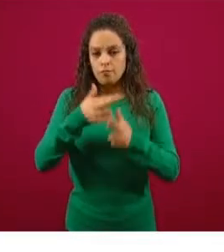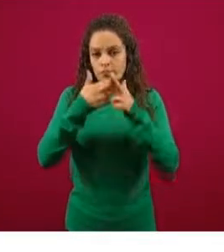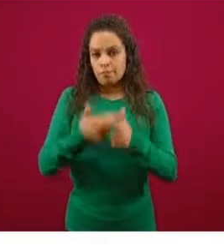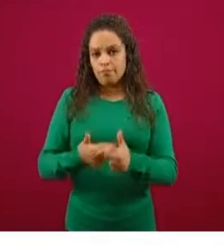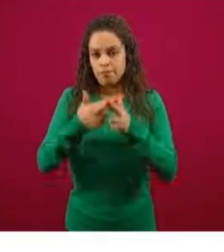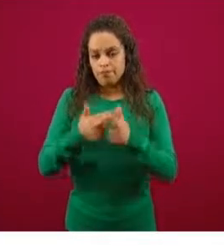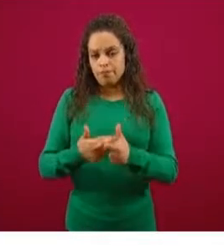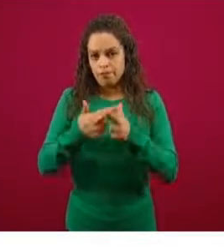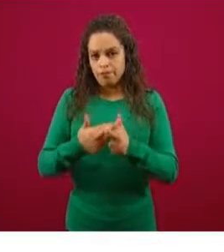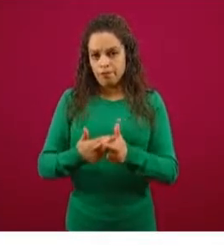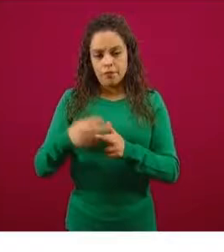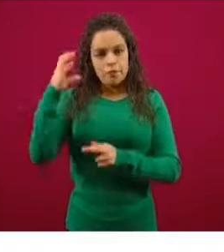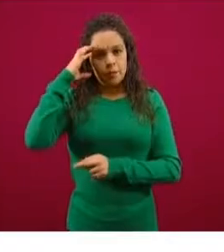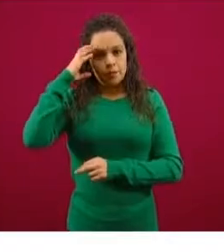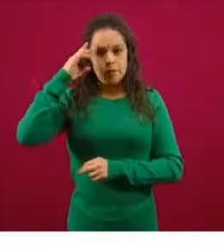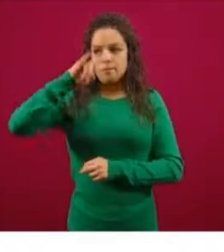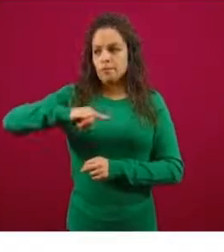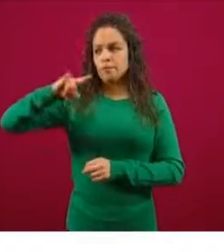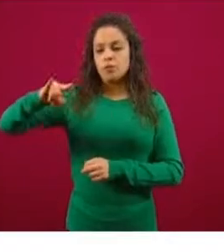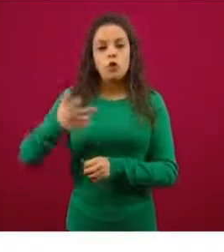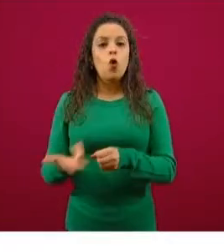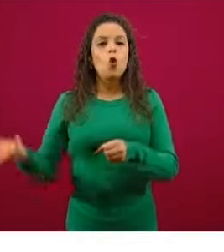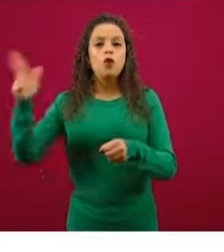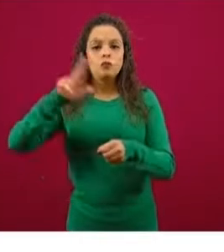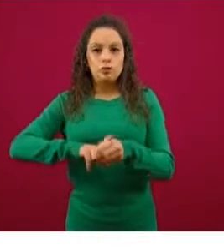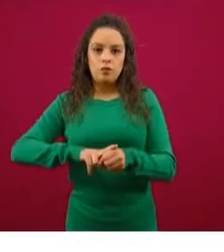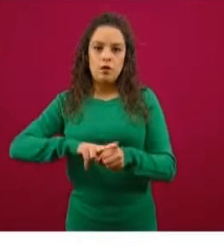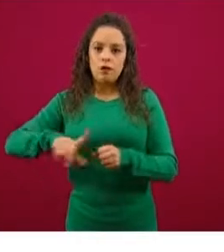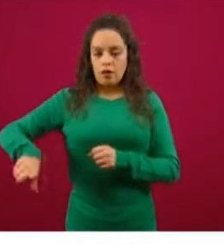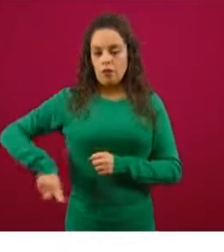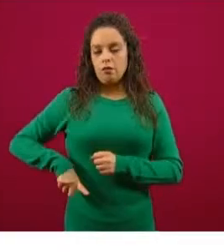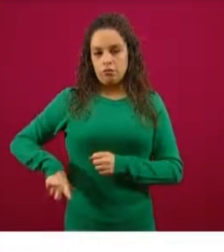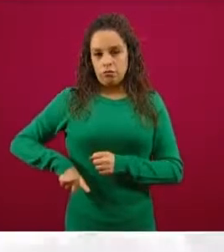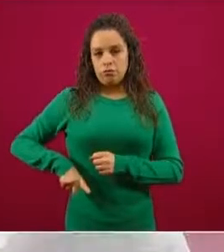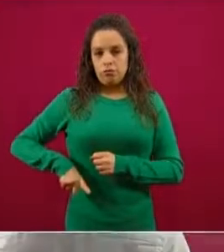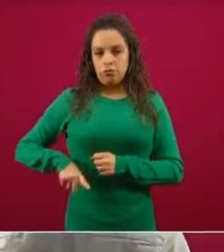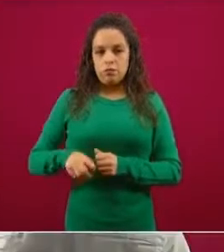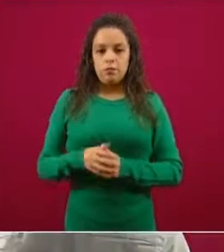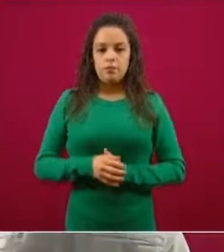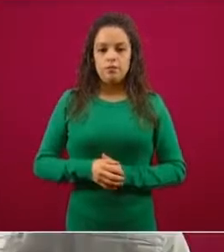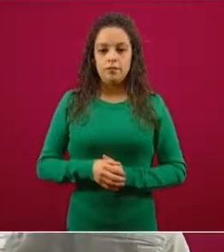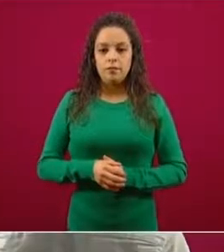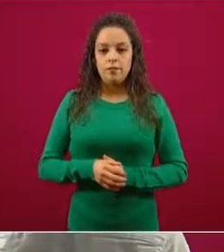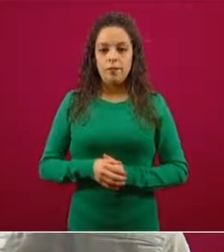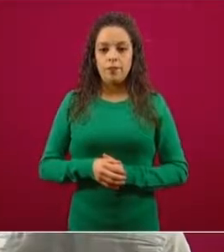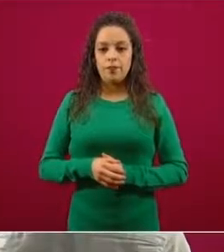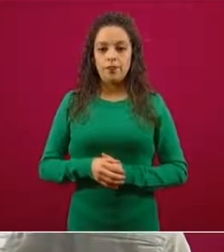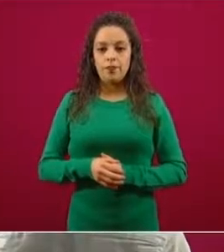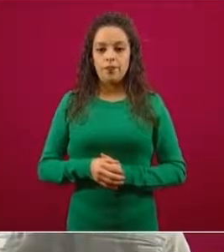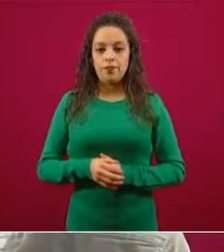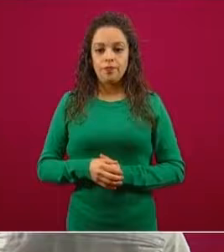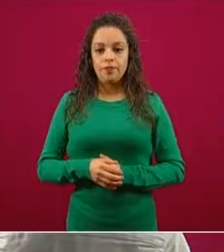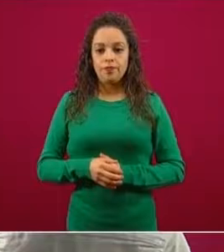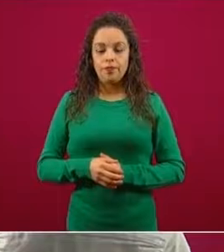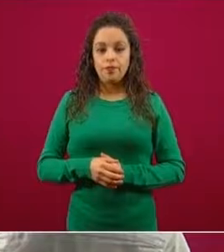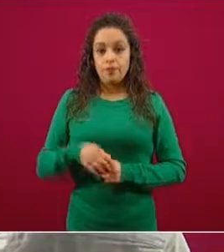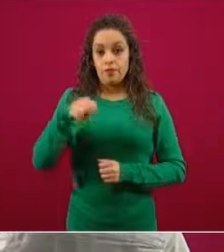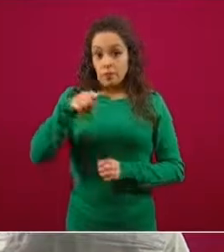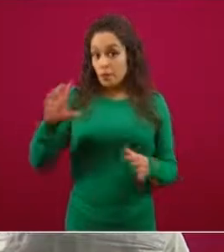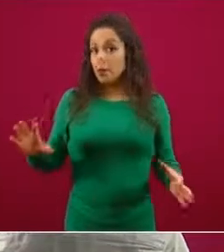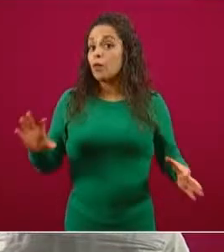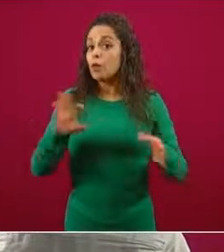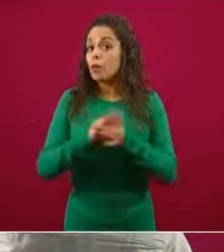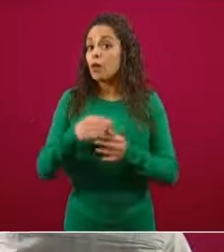públicos. Esto todavía no entra en vigor, pero esto es siguiendo el modelo que se hizo con el convenio con el sector privado.